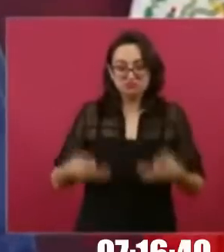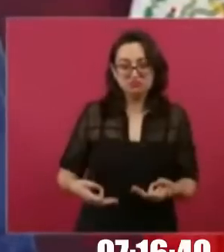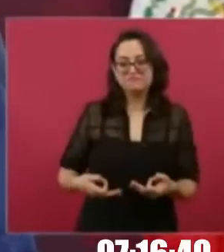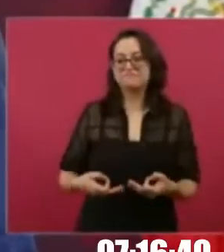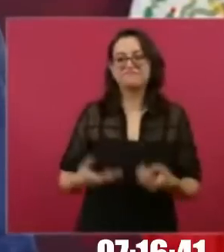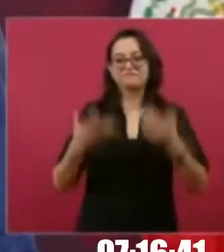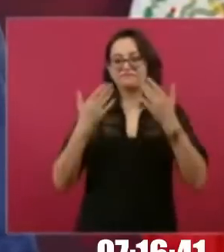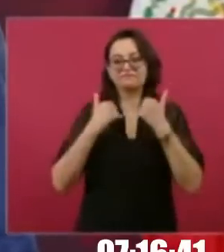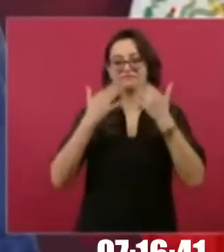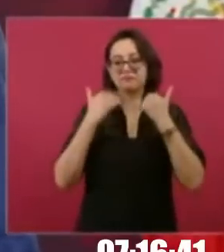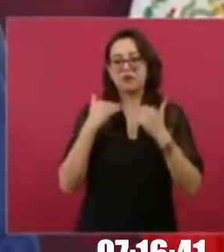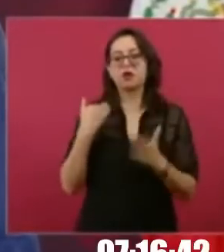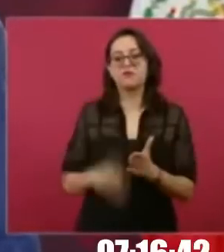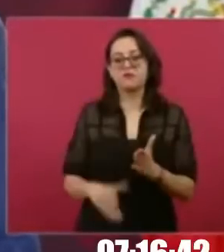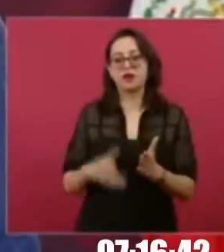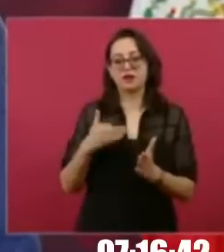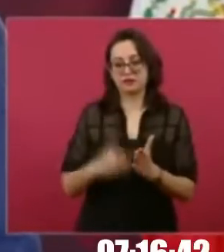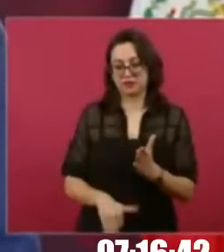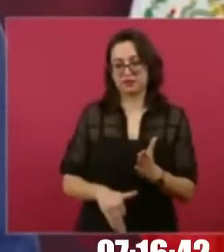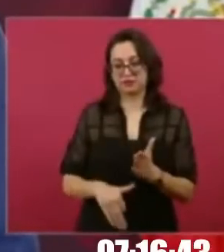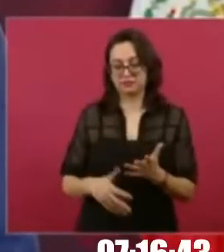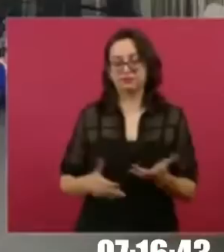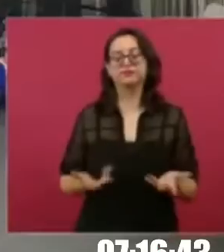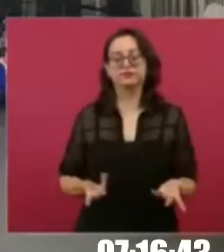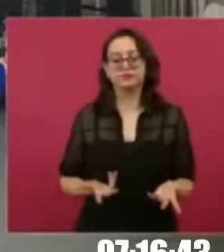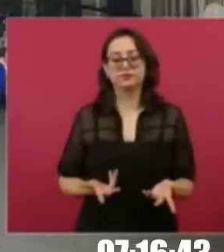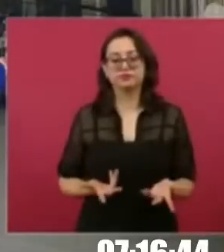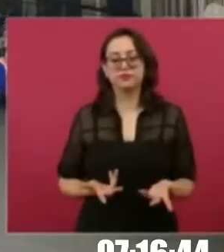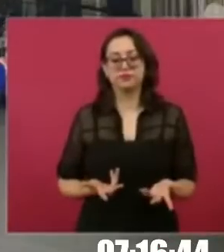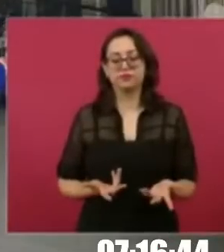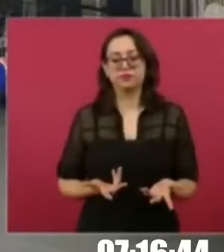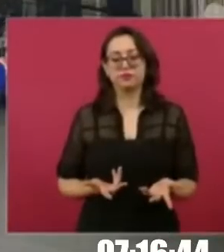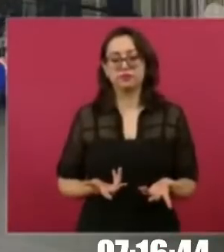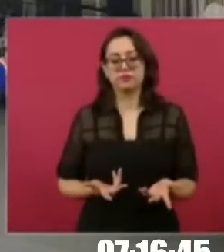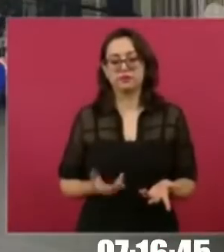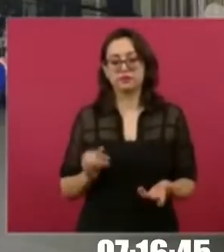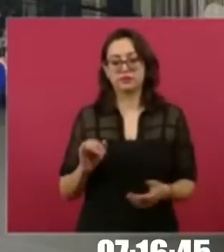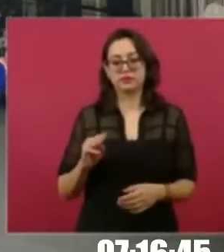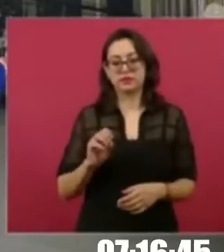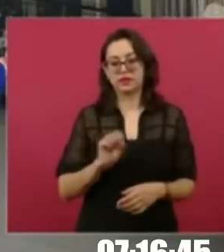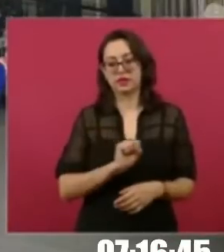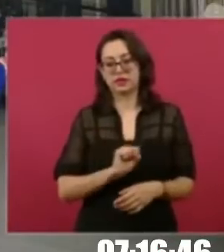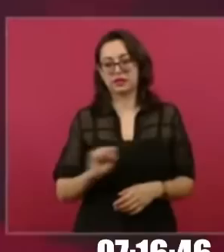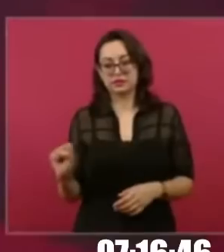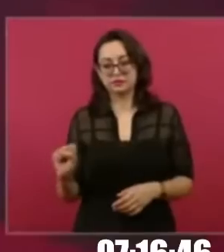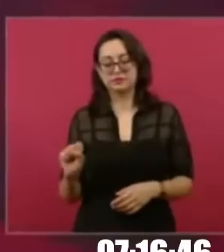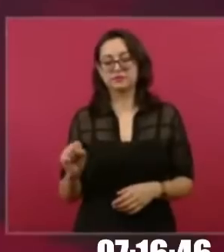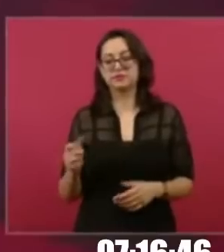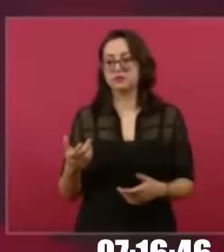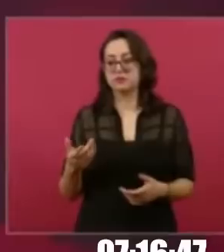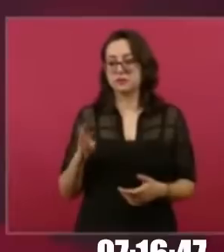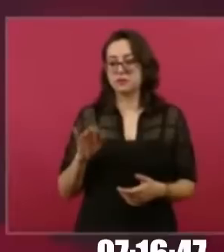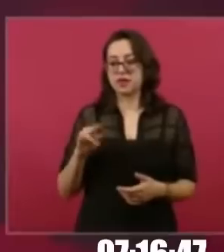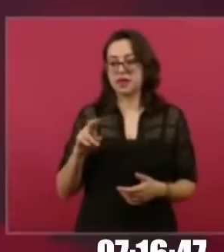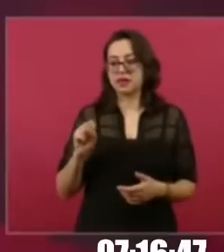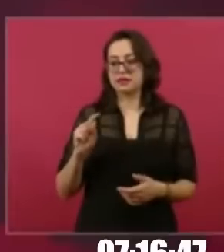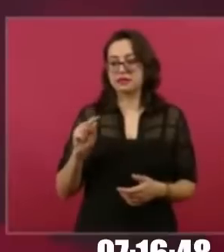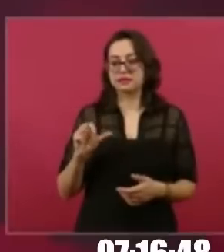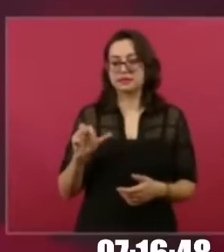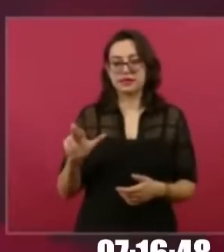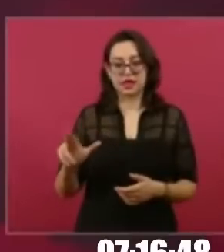llegando a atenderse al bienestar ya no hay